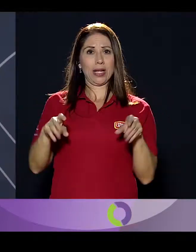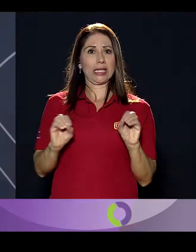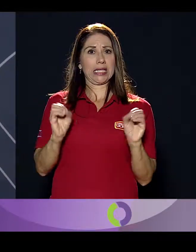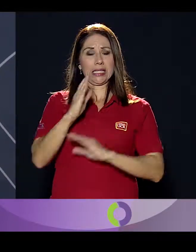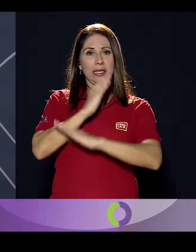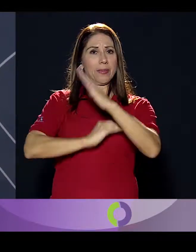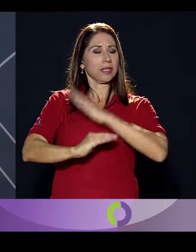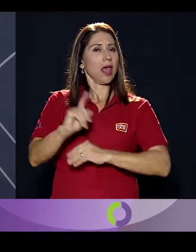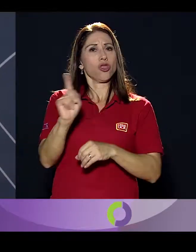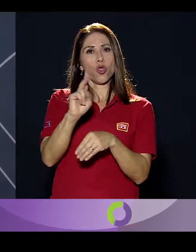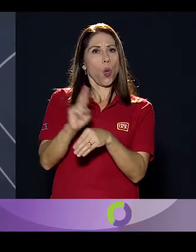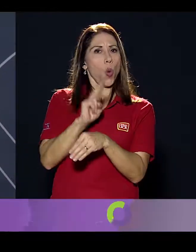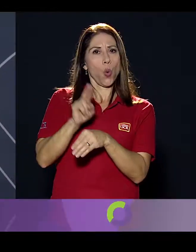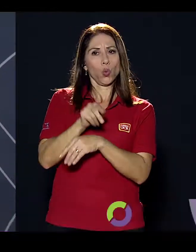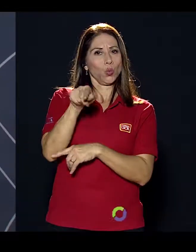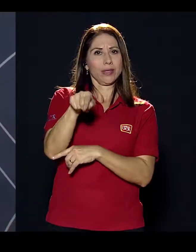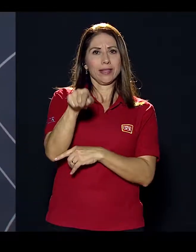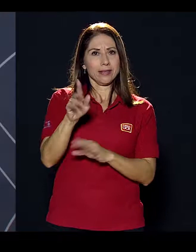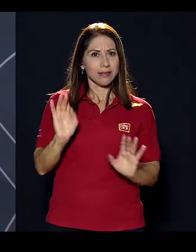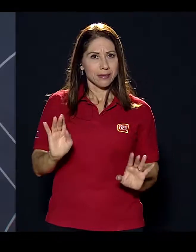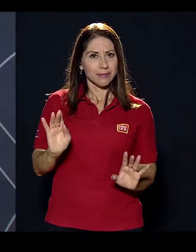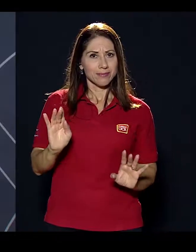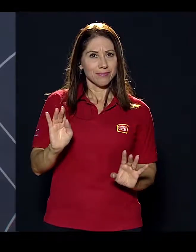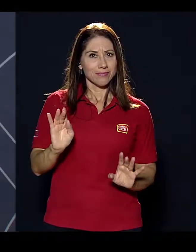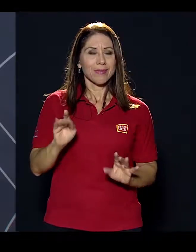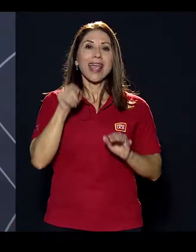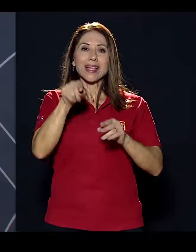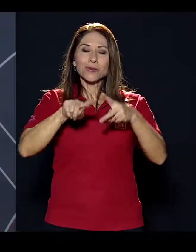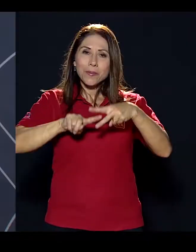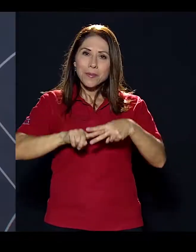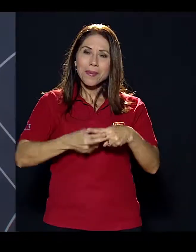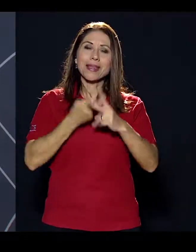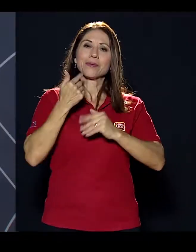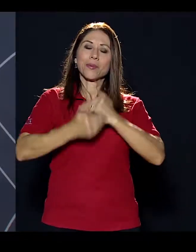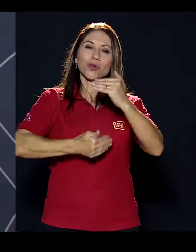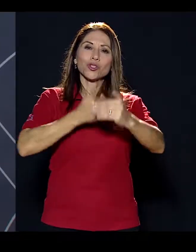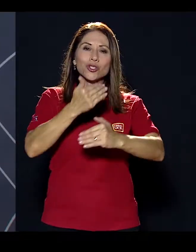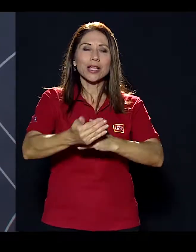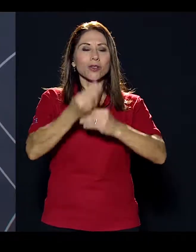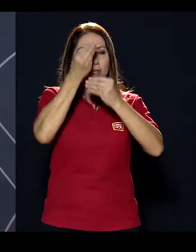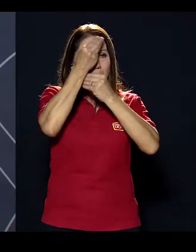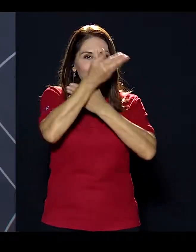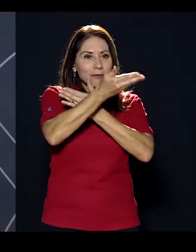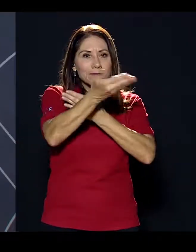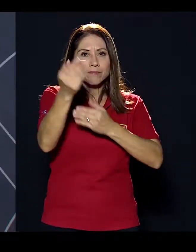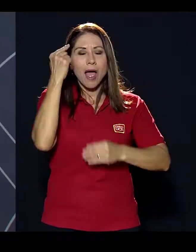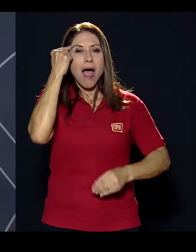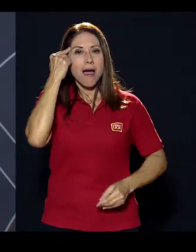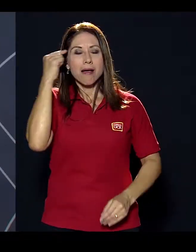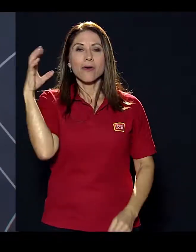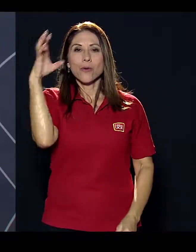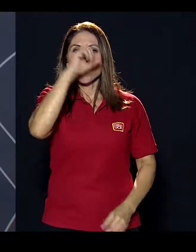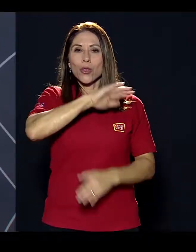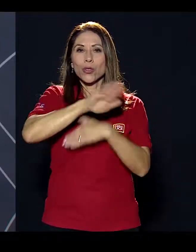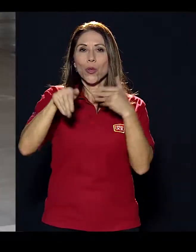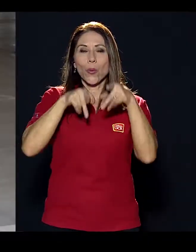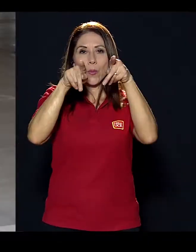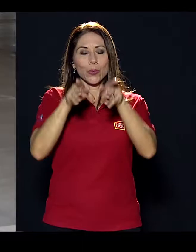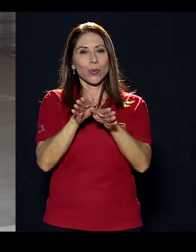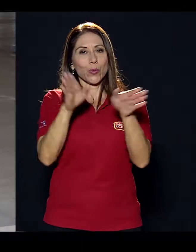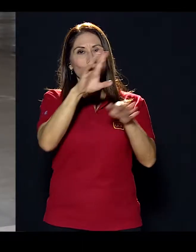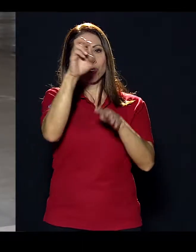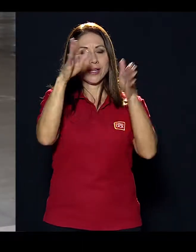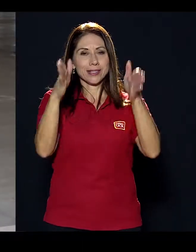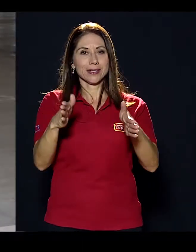quienes no los requerimos. Empieza por un proceso precisamente de concienciación que tenemos que hacer todos y todas